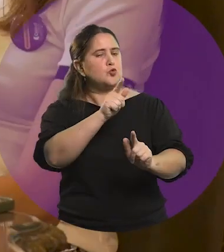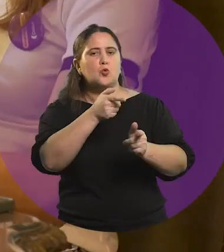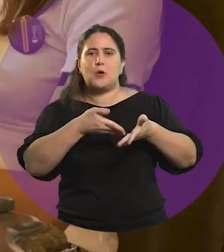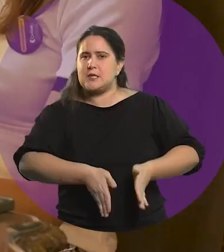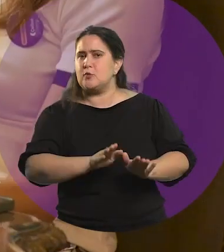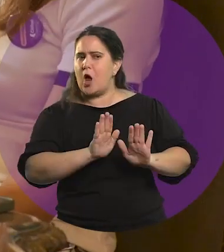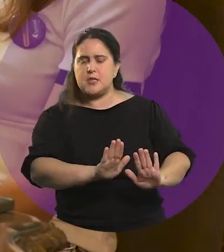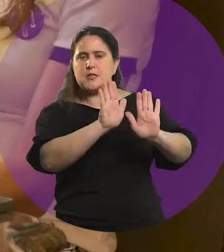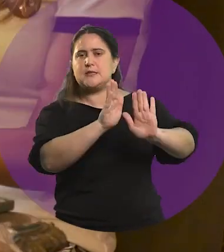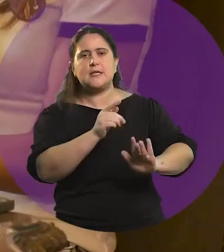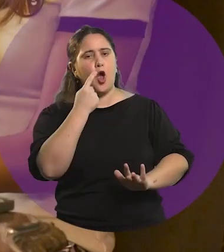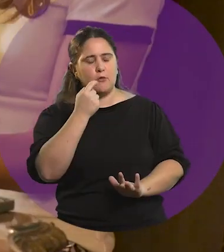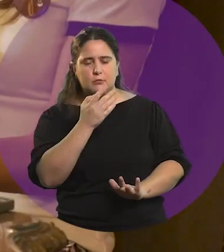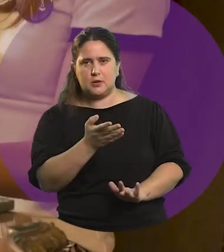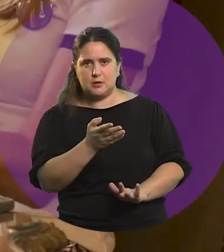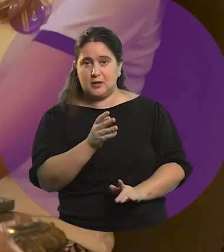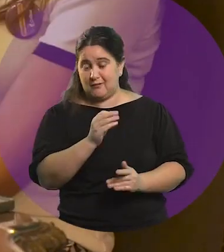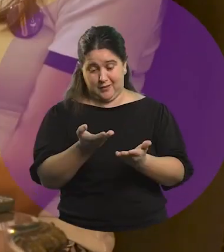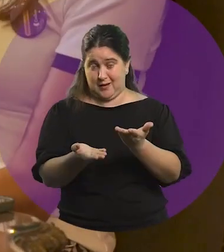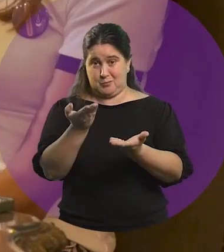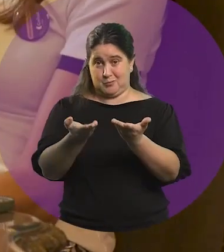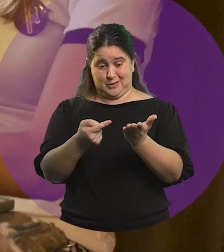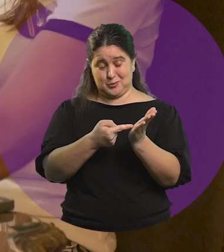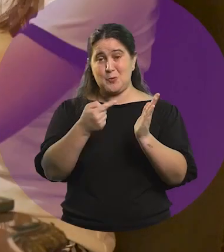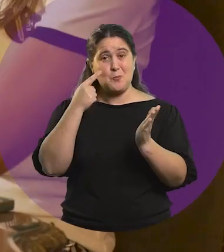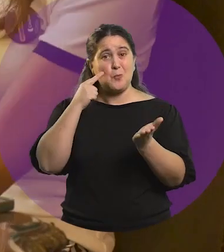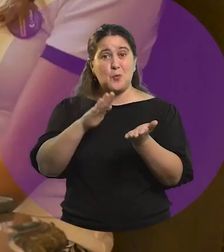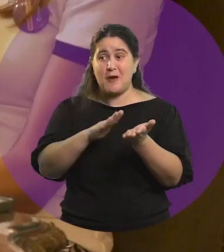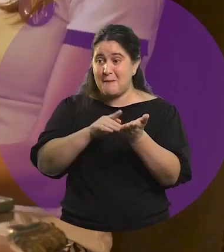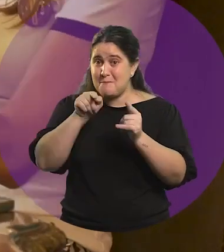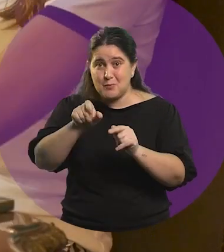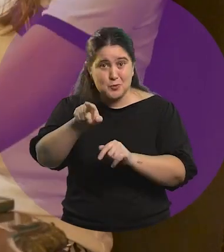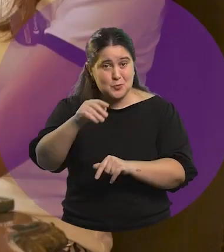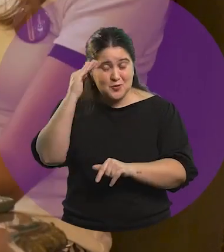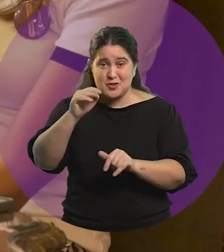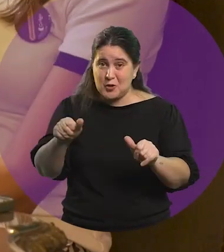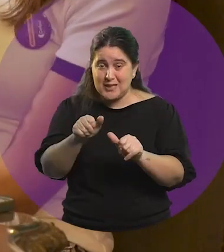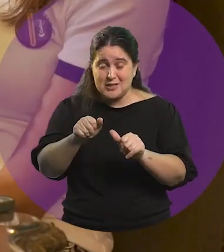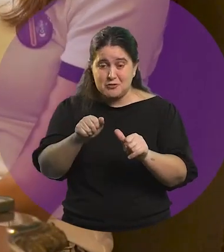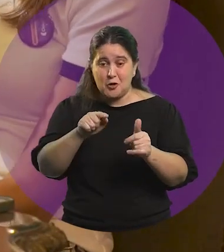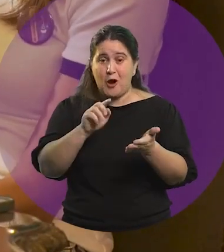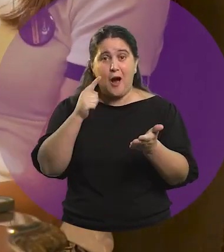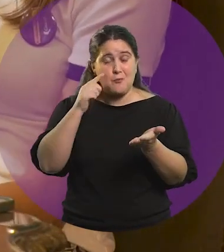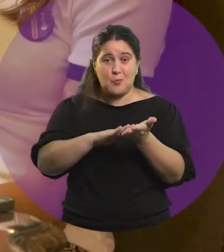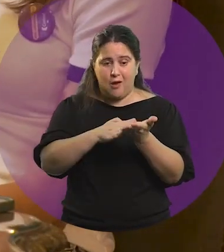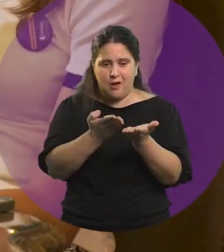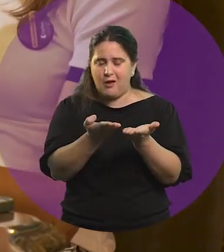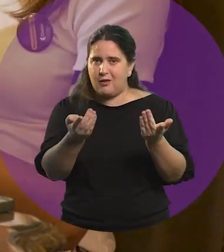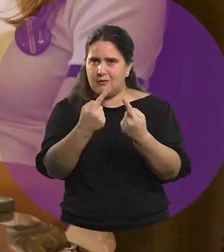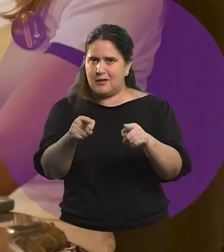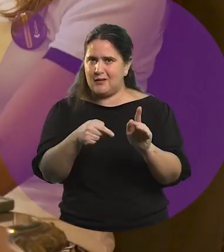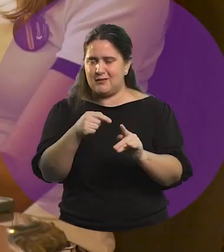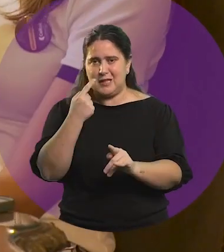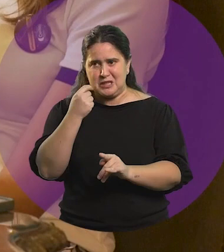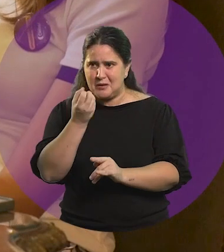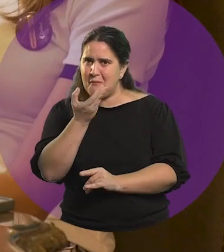innata de los varones no hay con qué darle. Y no es lo que está mostrando la prueba que se aplica en las propias aulas donde esos docentes están. Entonces